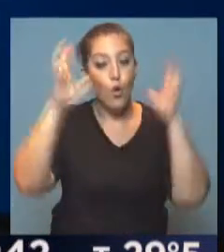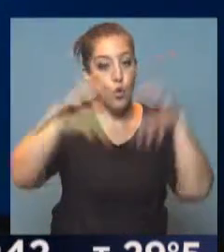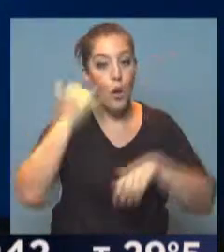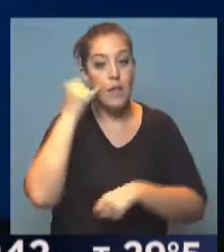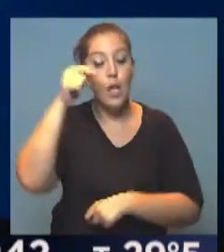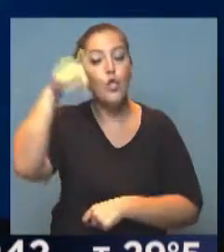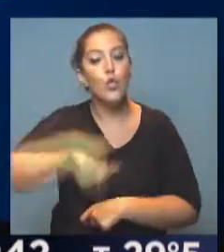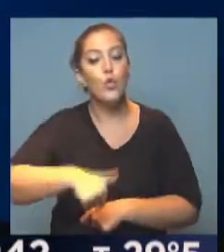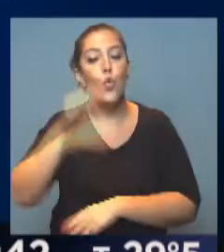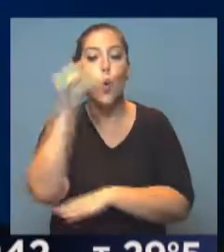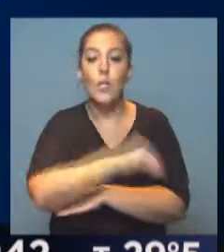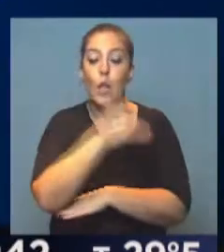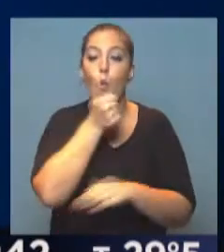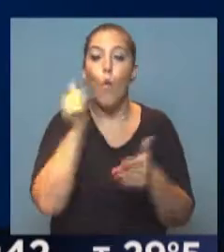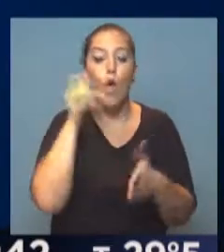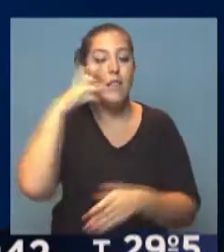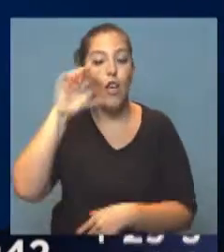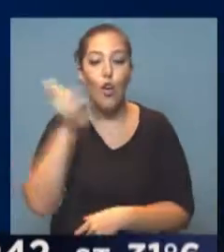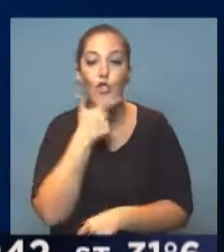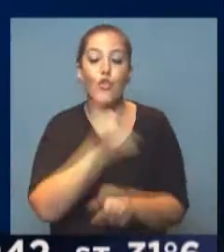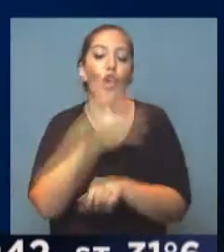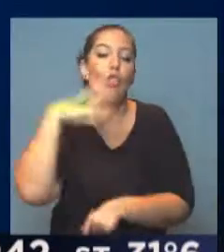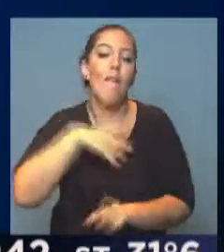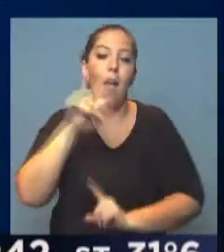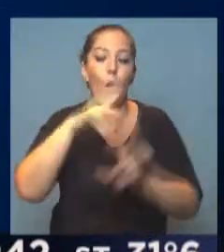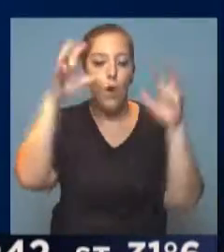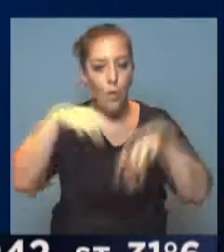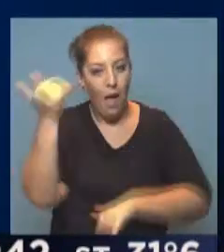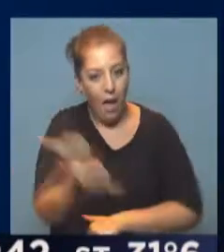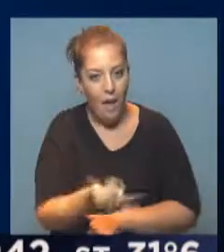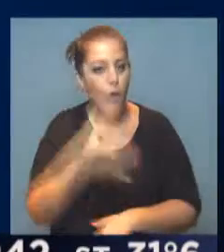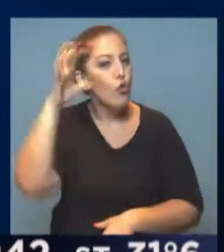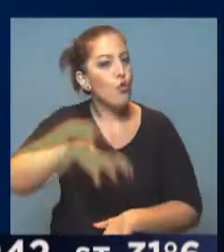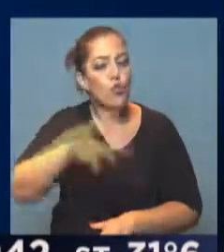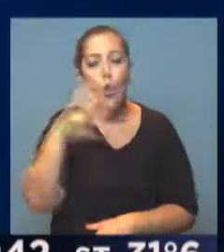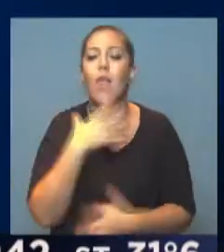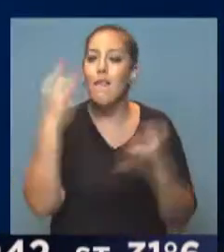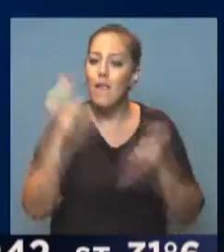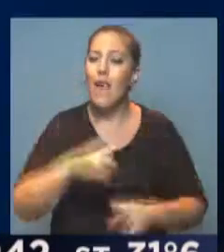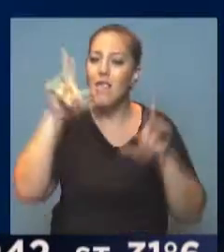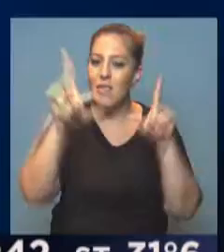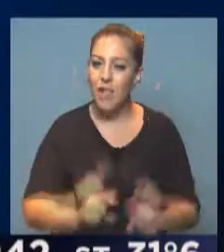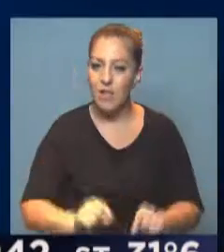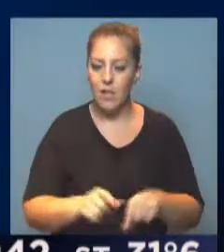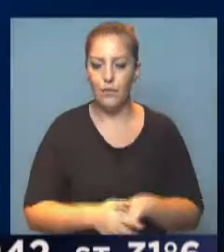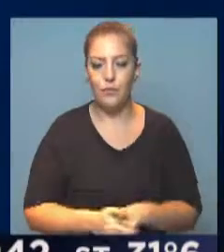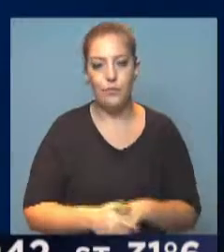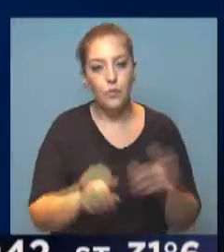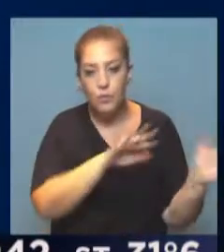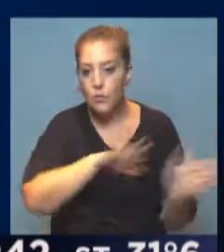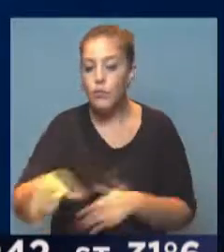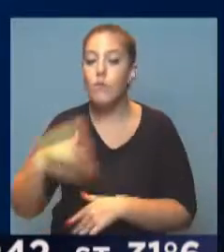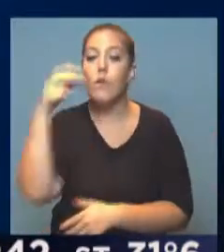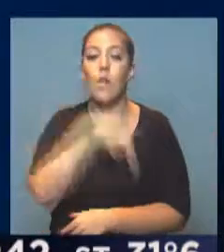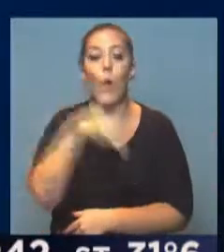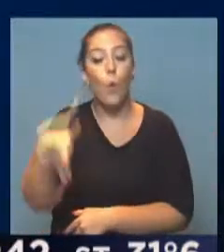sur de Santa Cruz, en Río Gallegos, todavía algunas lluvias. Han tenido lluvias realmente muy intensas. Por otra parte, en